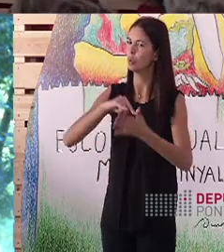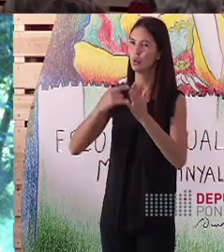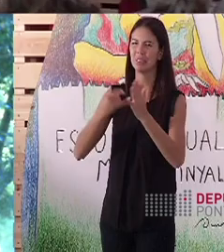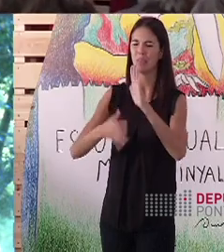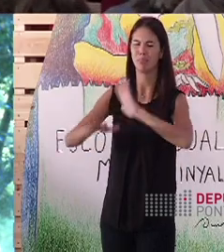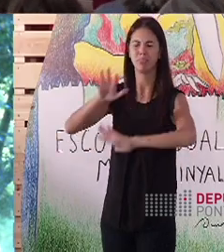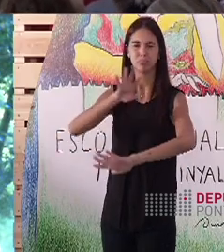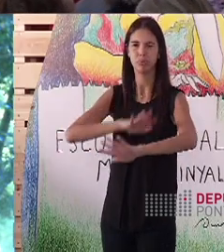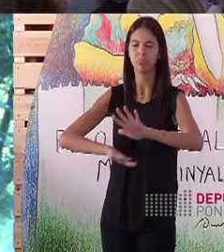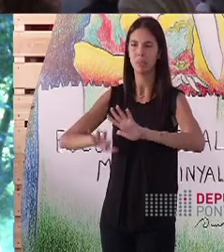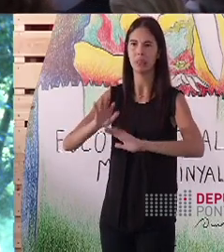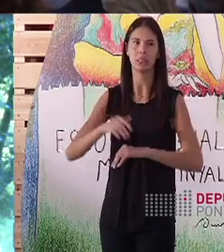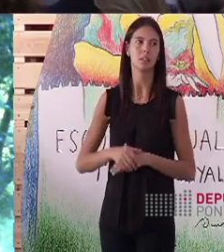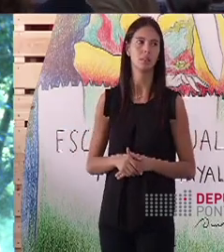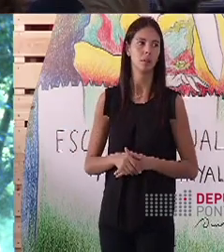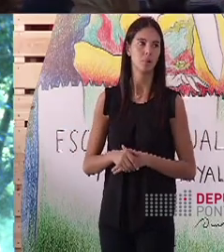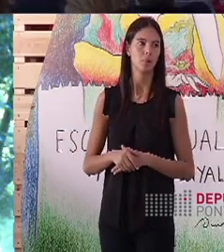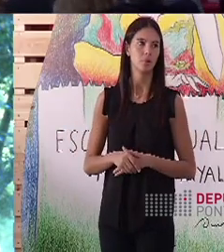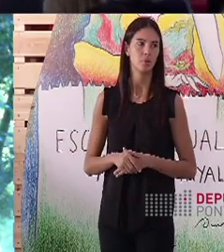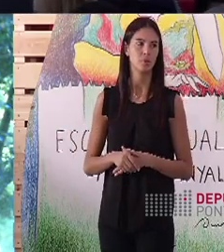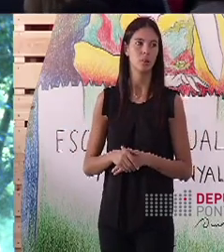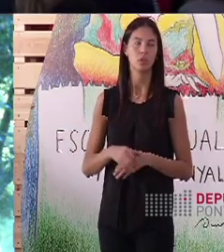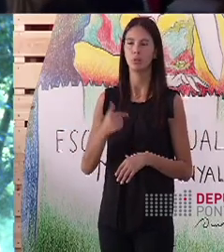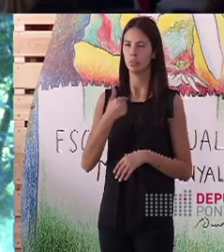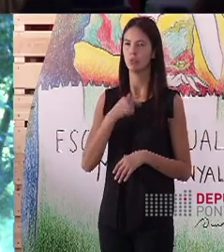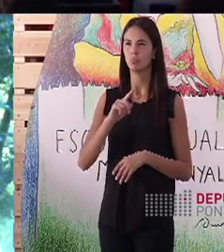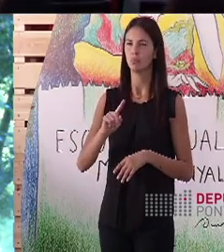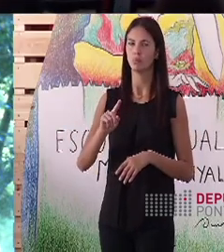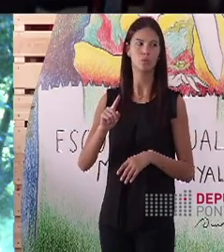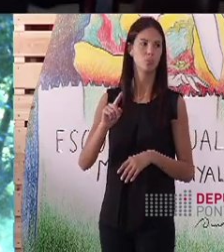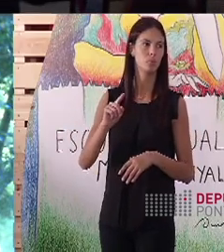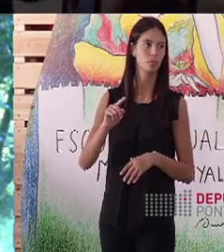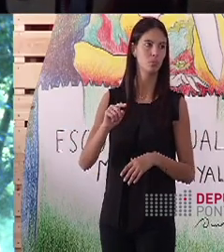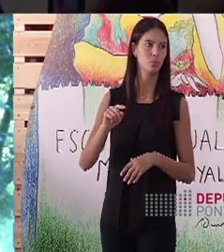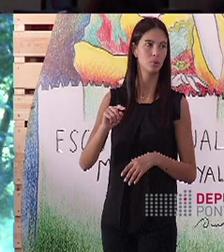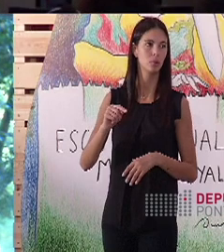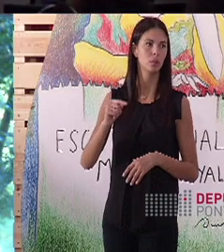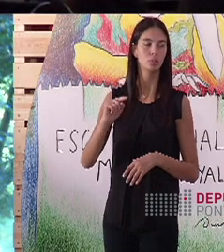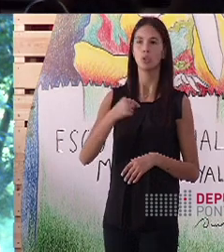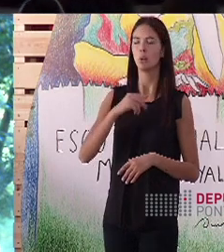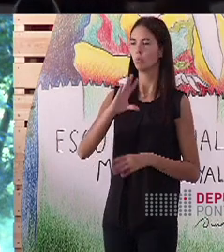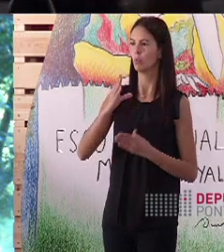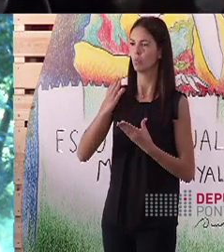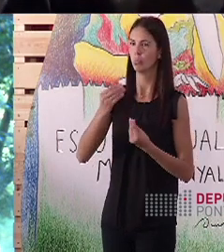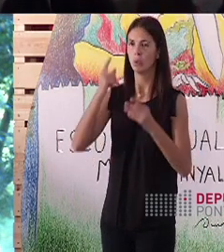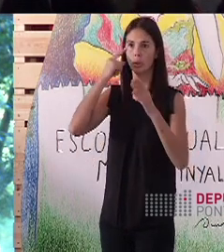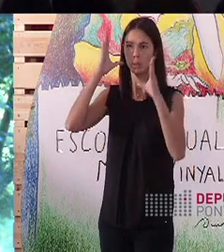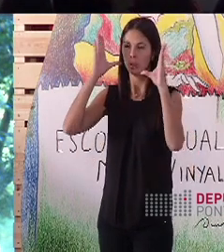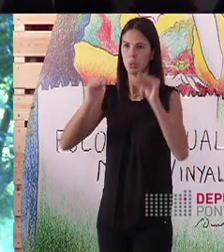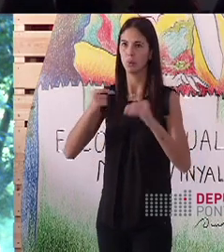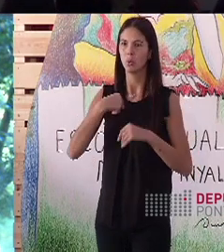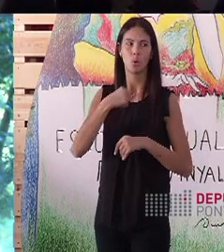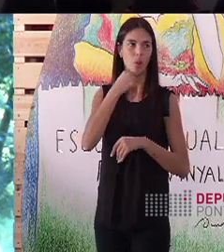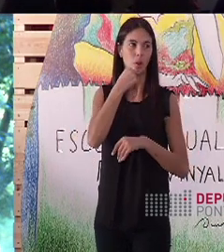sistema. Y solamente, digamos, eu me quedé muy impresionada por esa afirmación, al principio cuando falabas